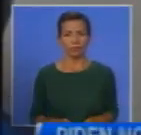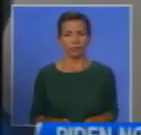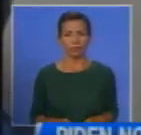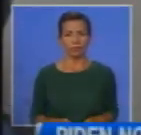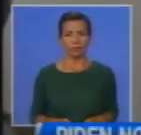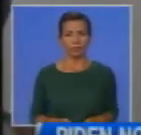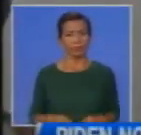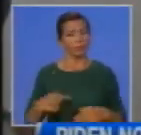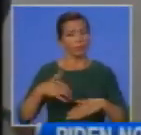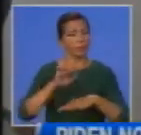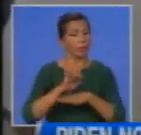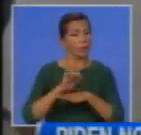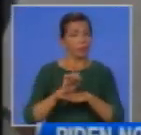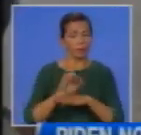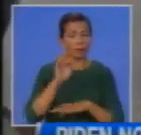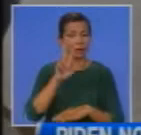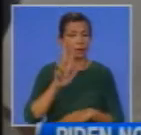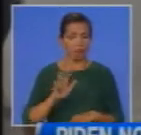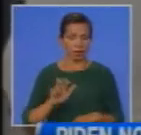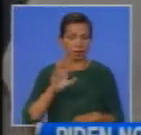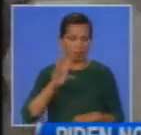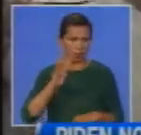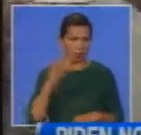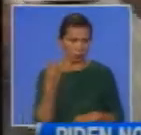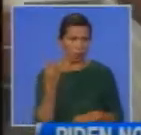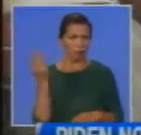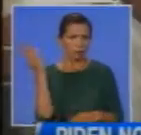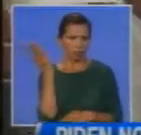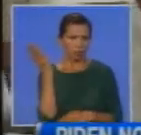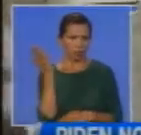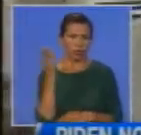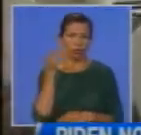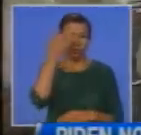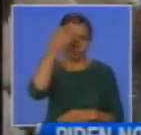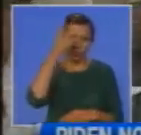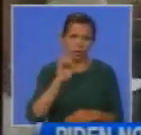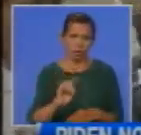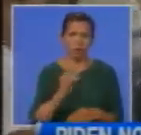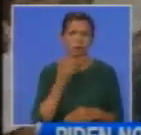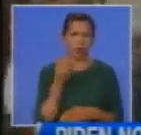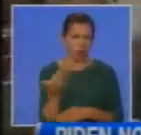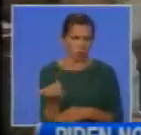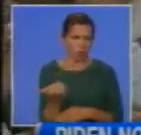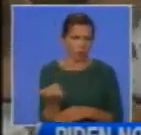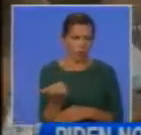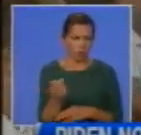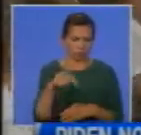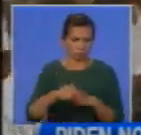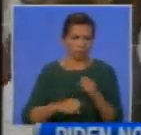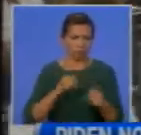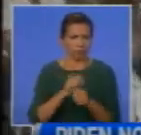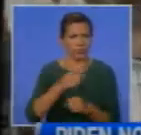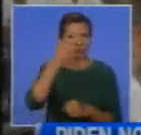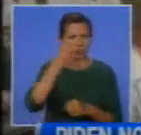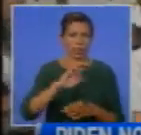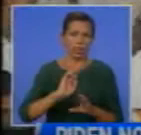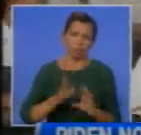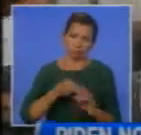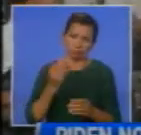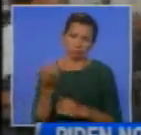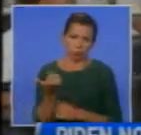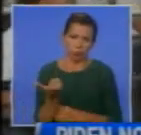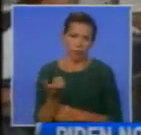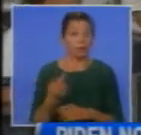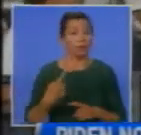En el país existen 3.611 maestros que decidieron acogerse al programa de jubilación durante este año. Pero esta